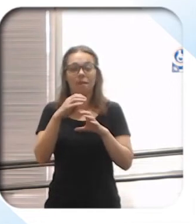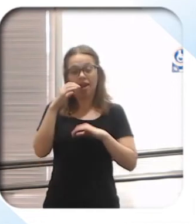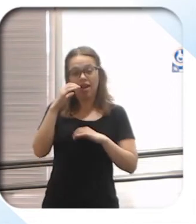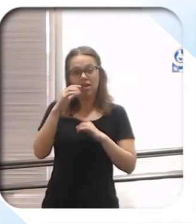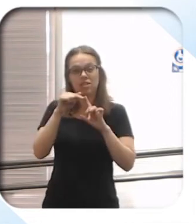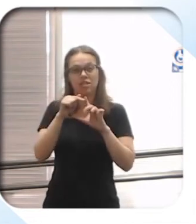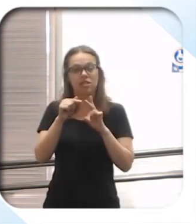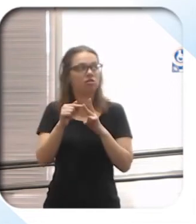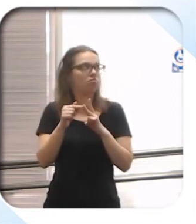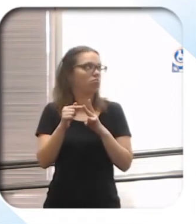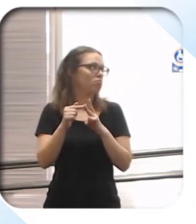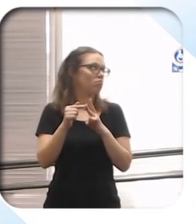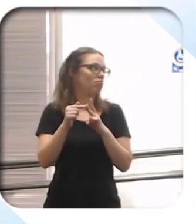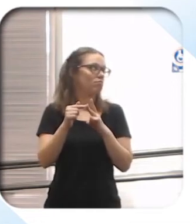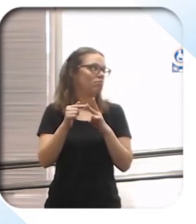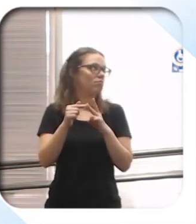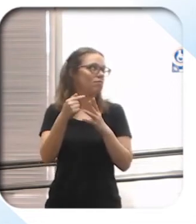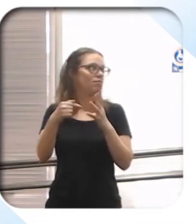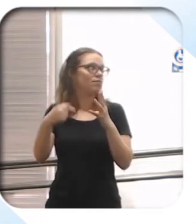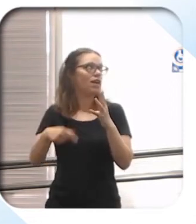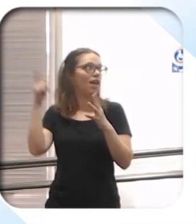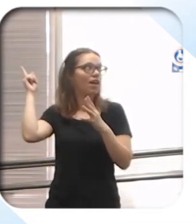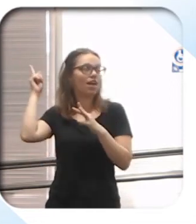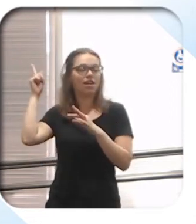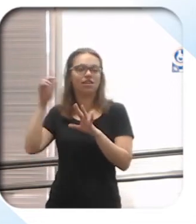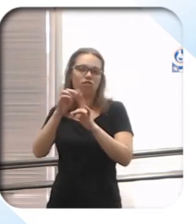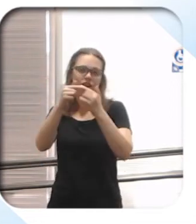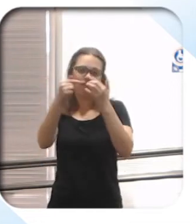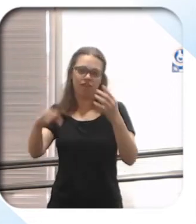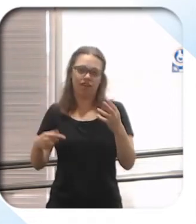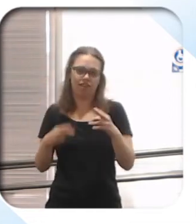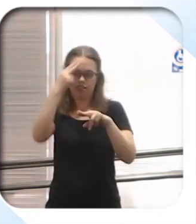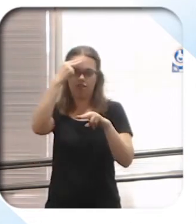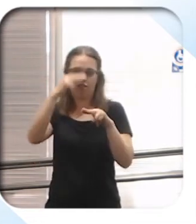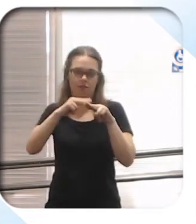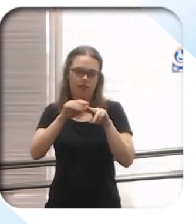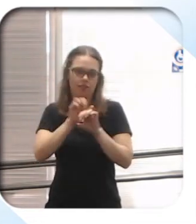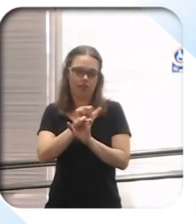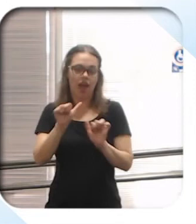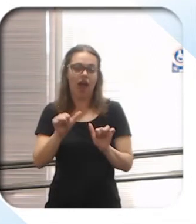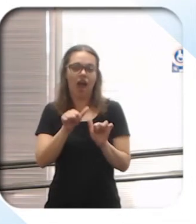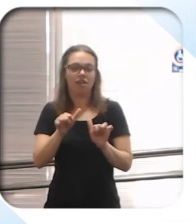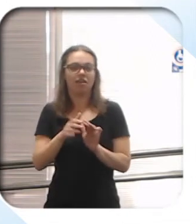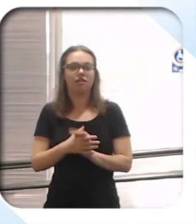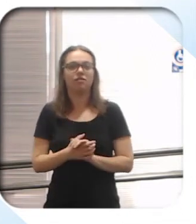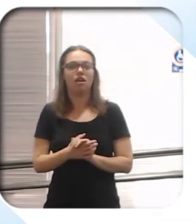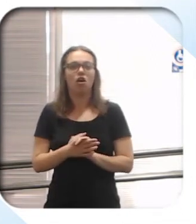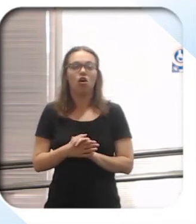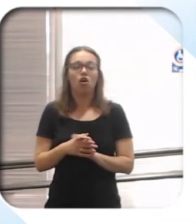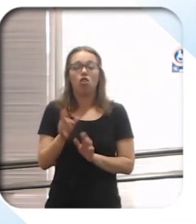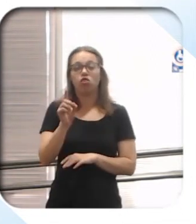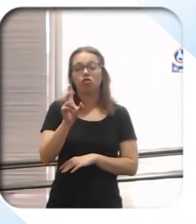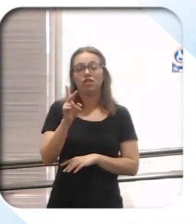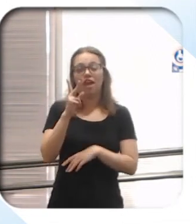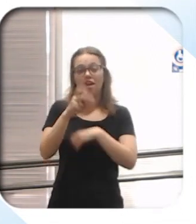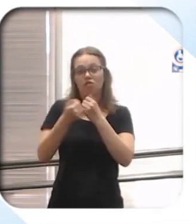artroglifosis, más o menos esas serían, puede que haya otras, funciona más o menos hace 12